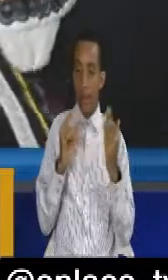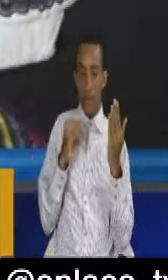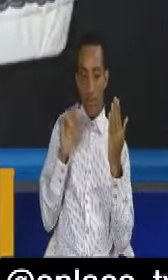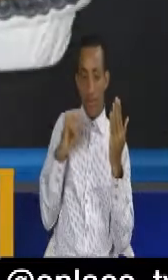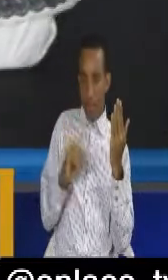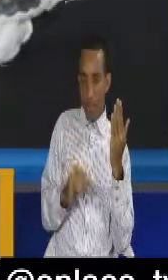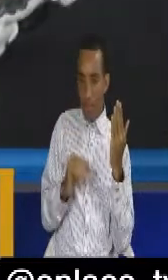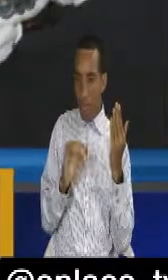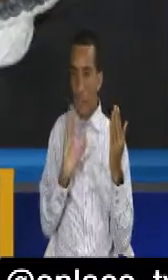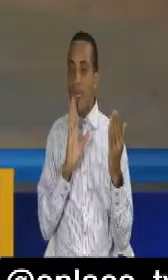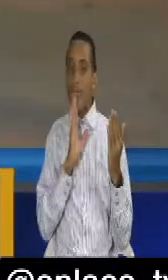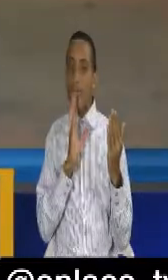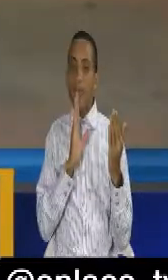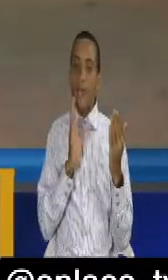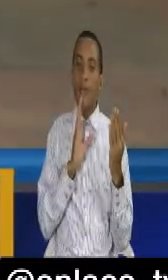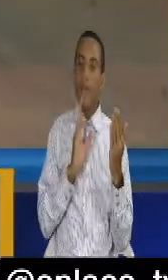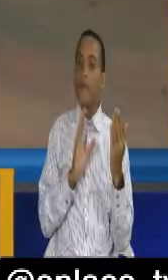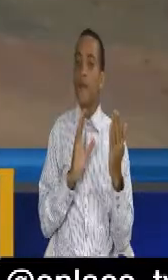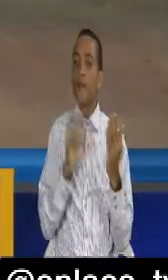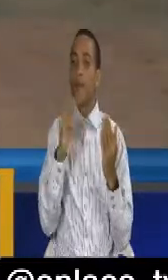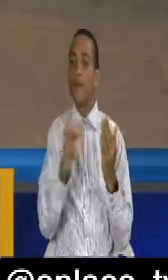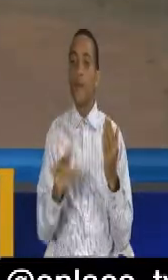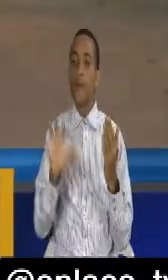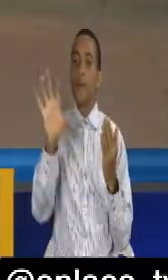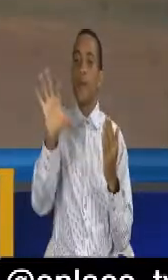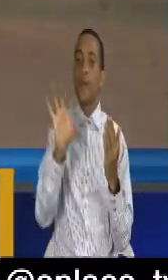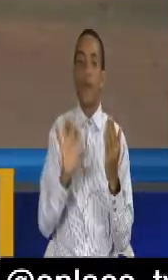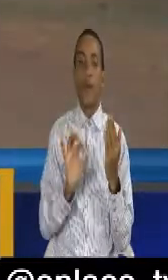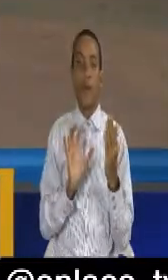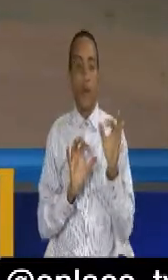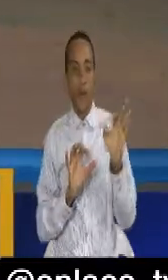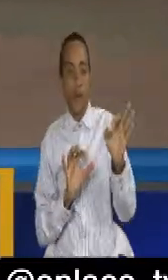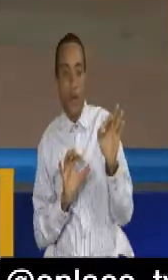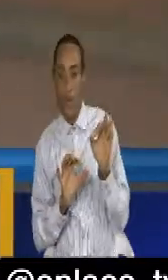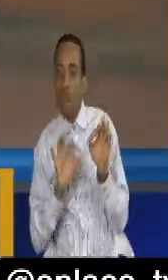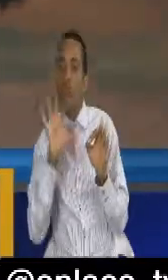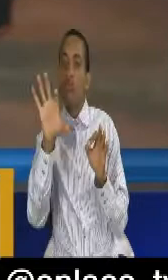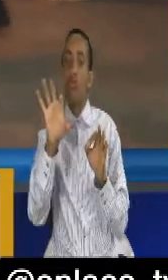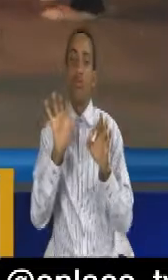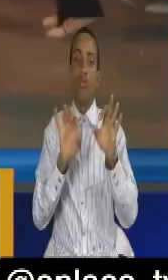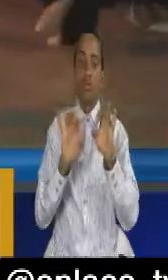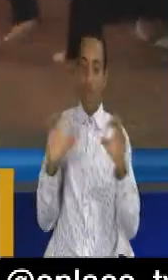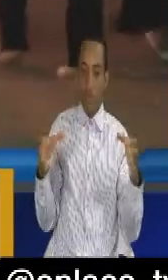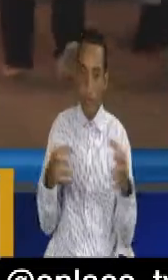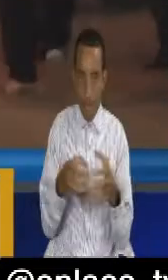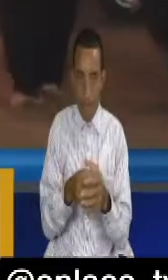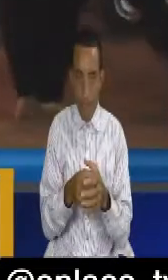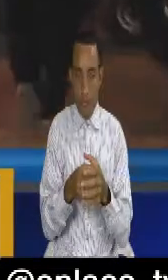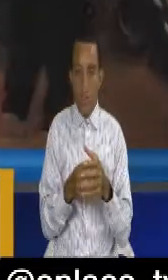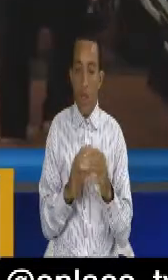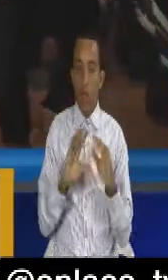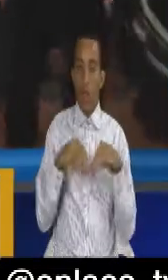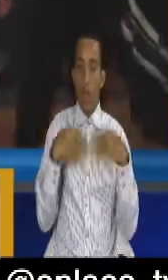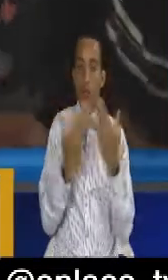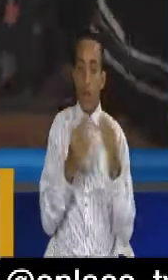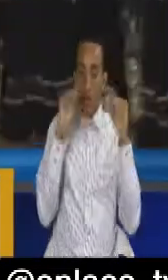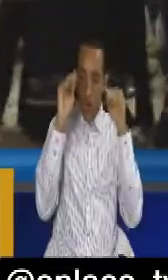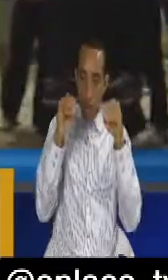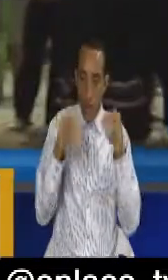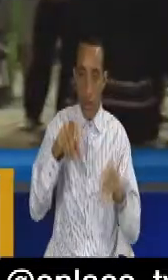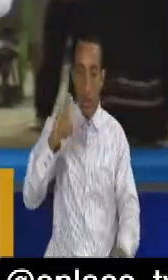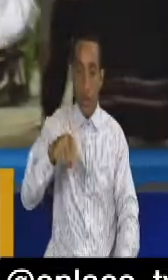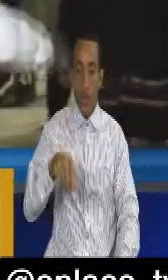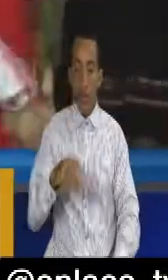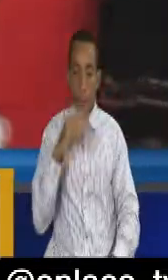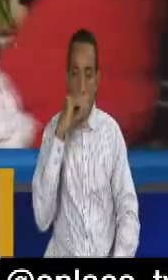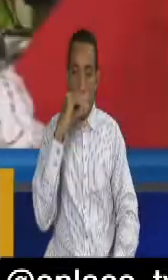evaluaremos quiénes serán las personas que harán parte de estas escuelas de formación que tanto necesitan nuestros niños